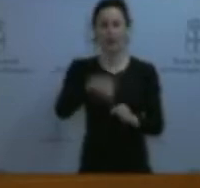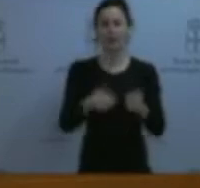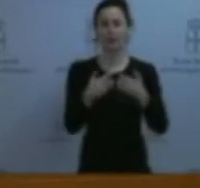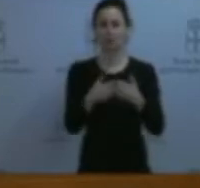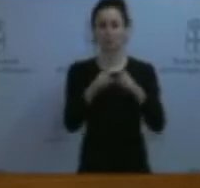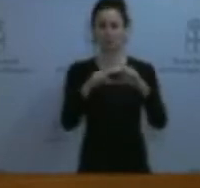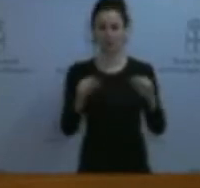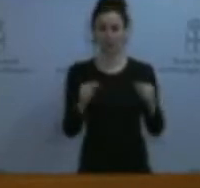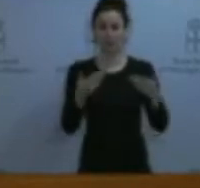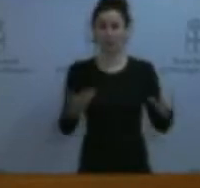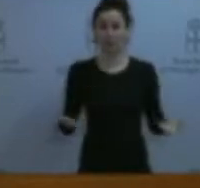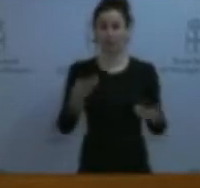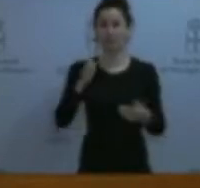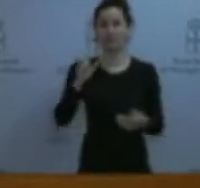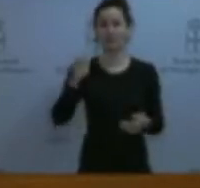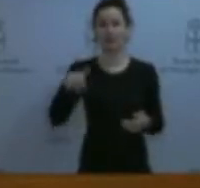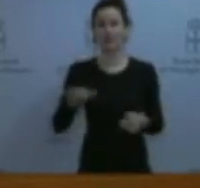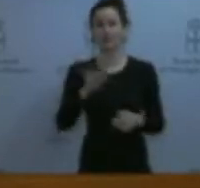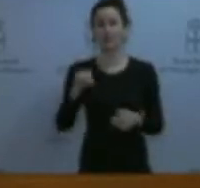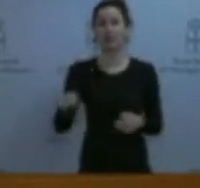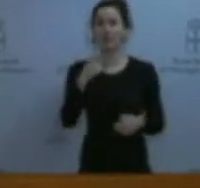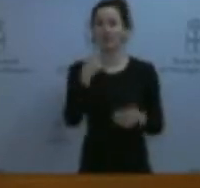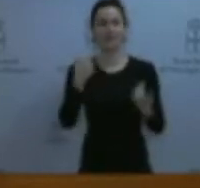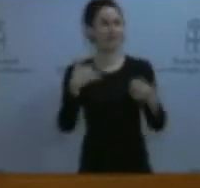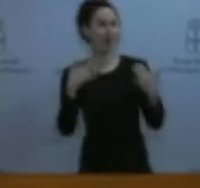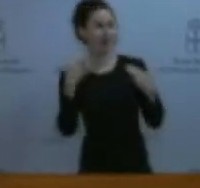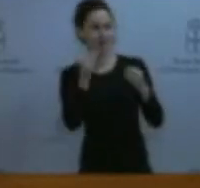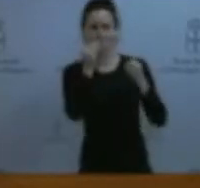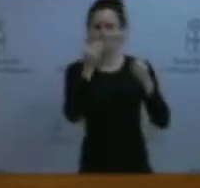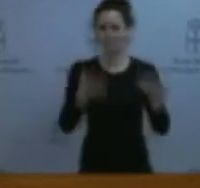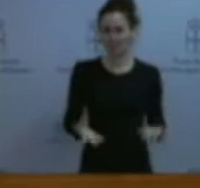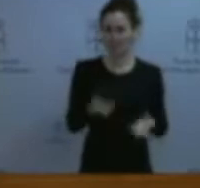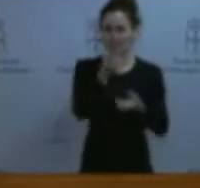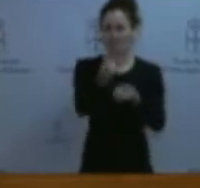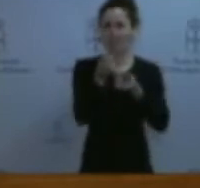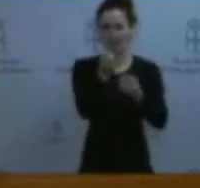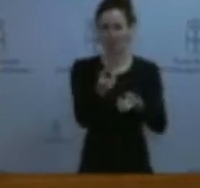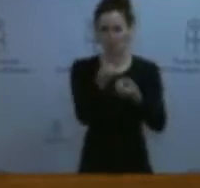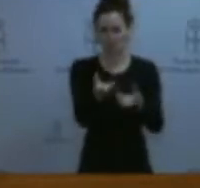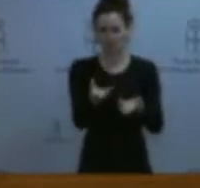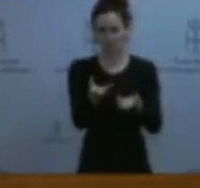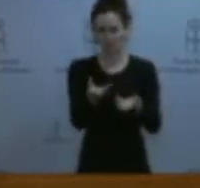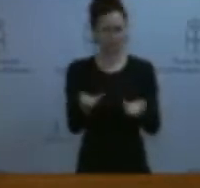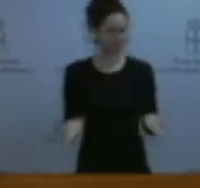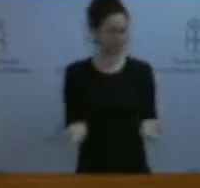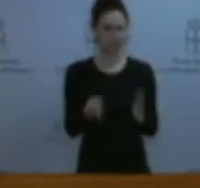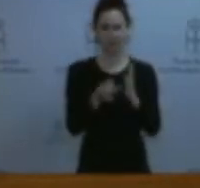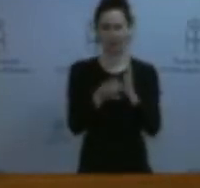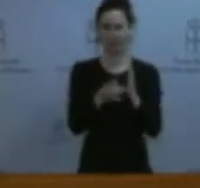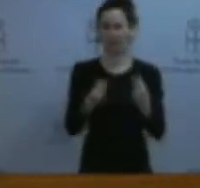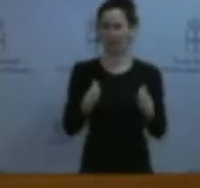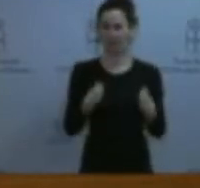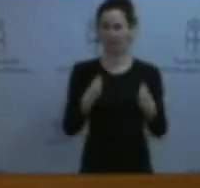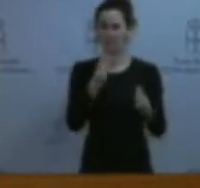que lleva a que Belén Fernández salga aquí y se vanaglorie con la mejoría de los datos. No mejoramos en calidad de vida y